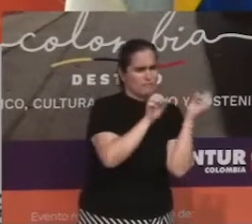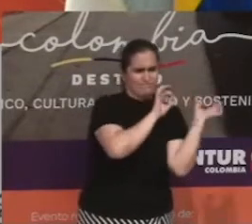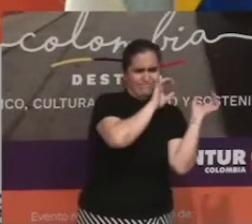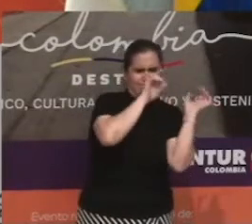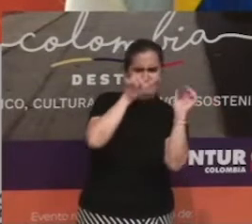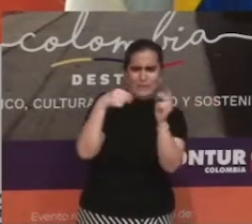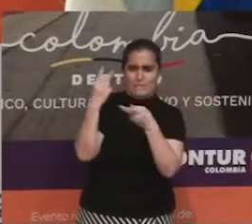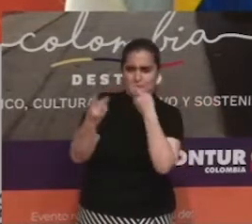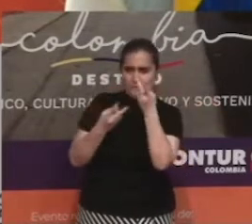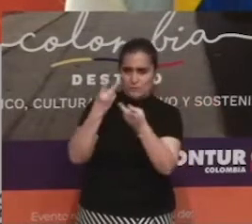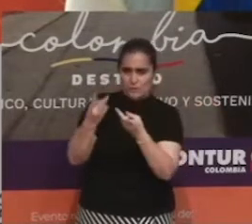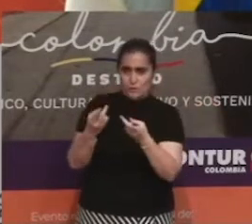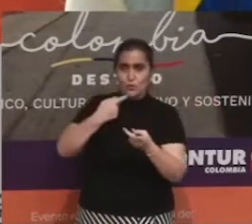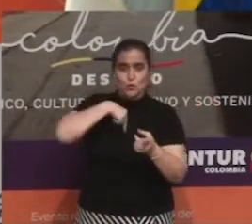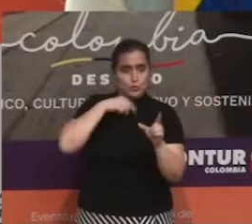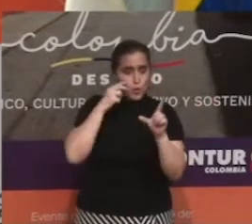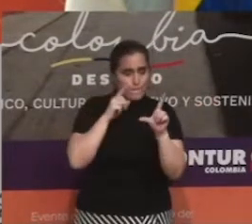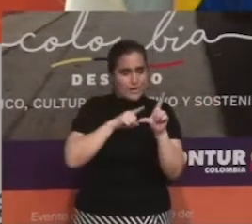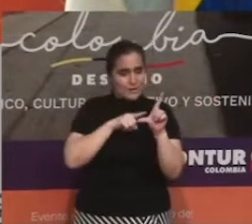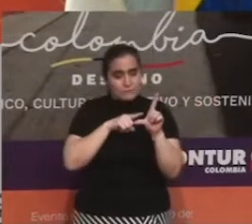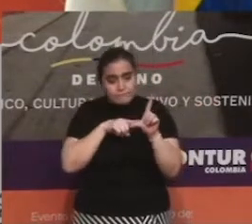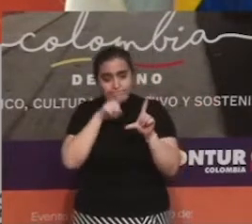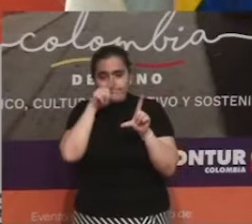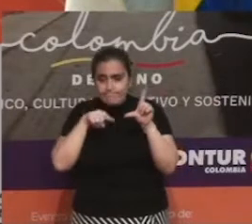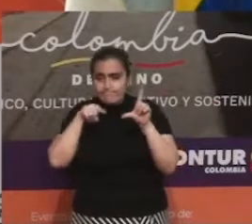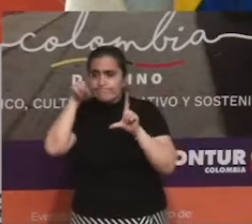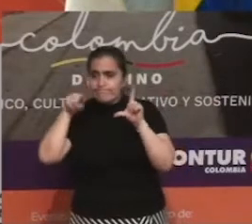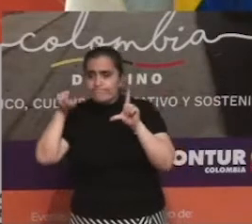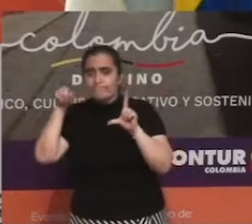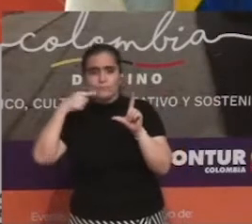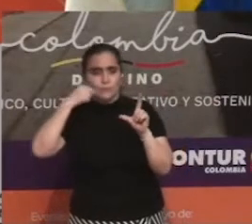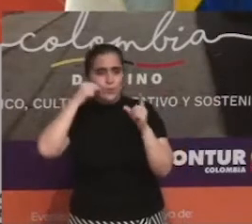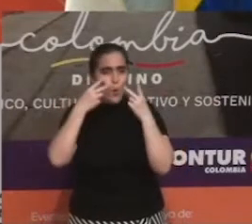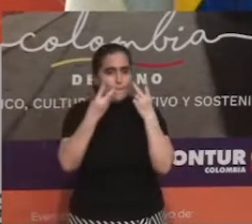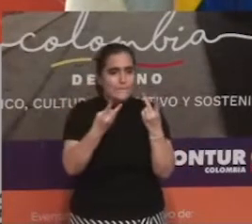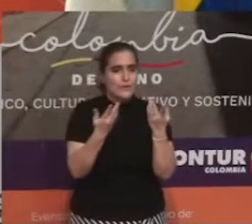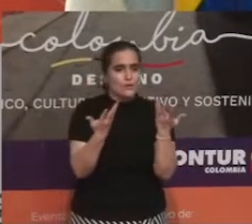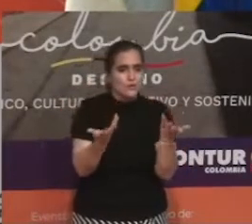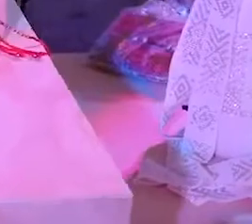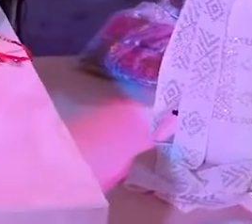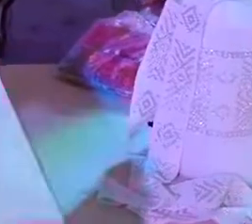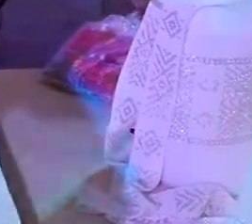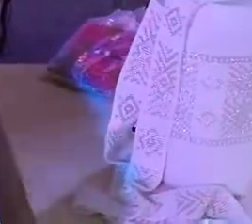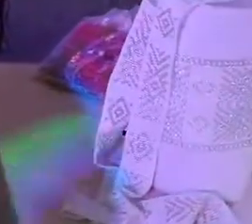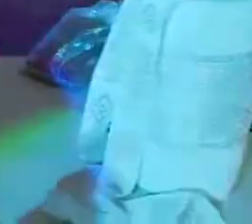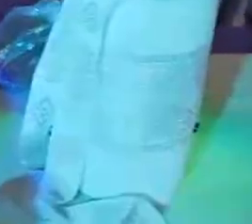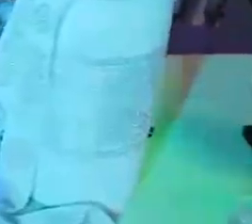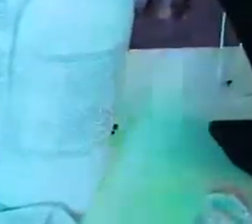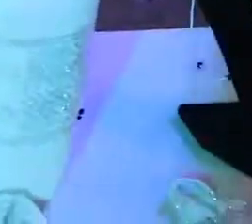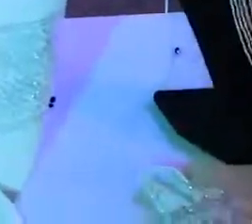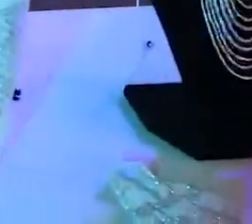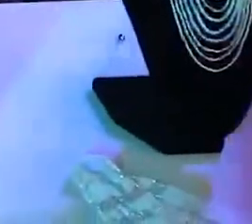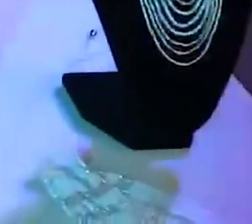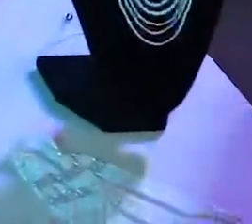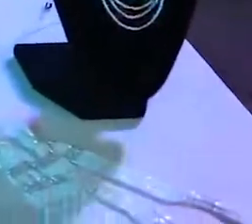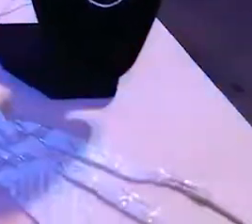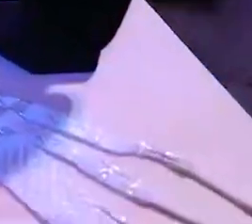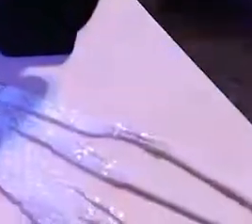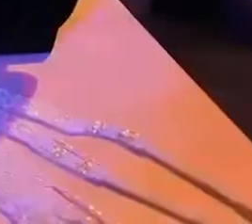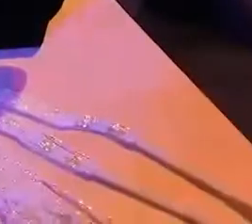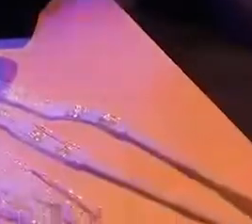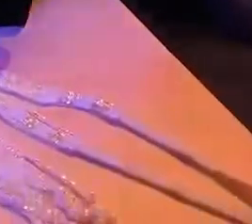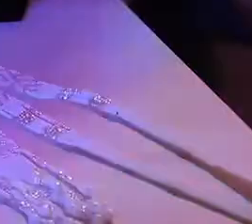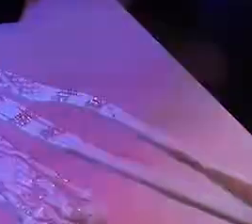las cifras de reactivación de este sector, generar nuevos empleos y particularmente empleos jóvenes. Y, por